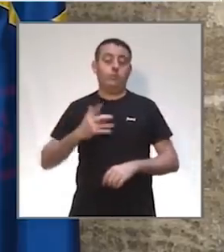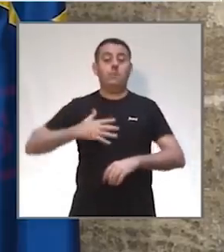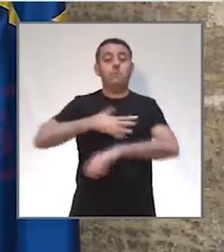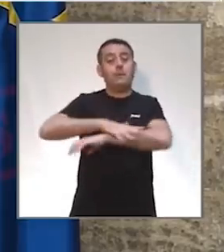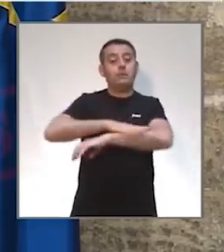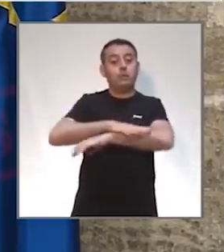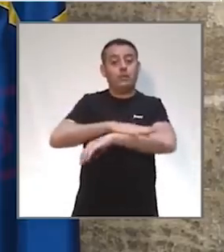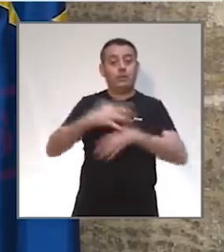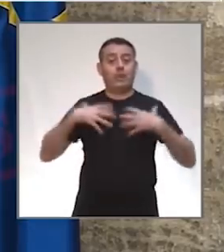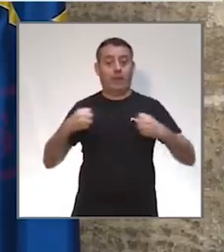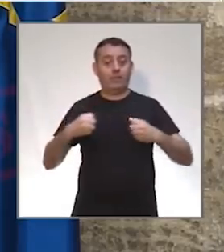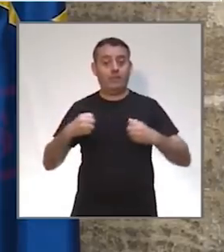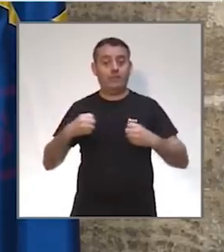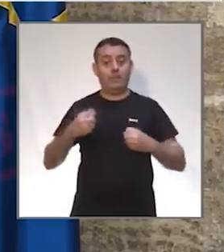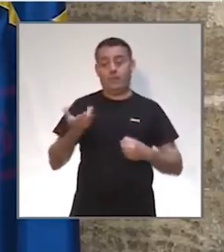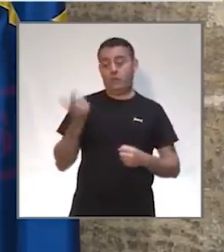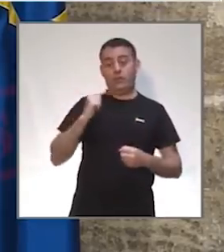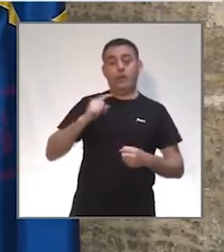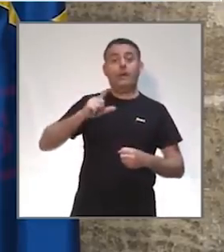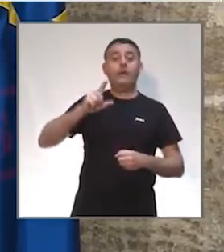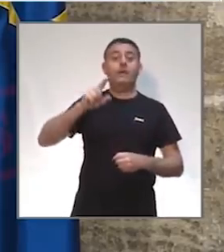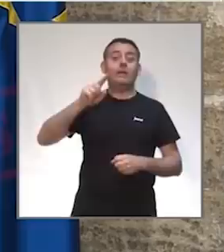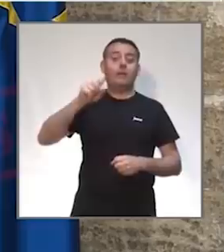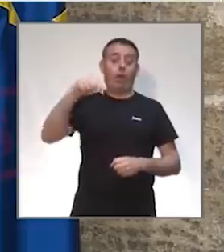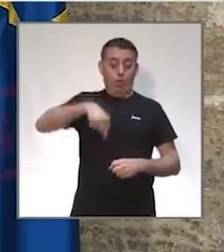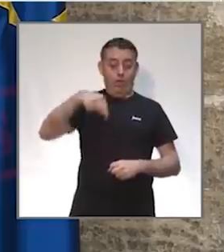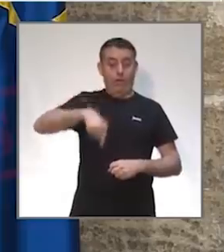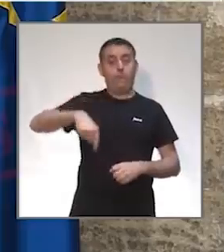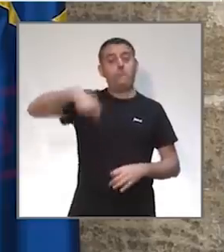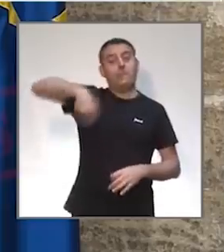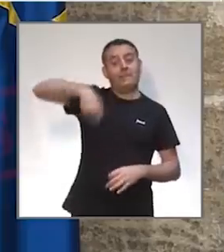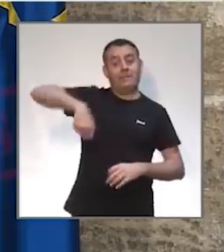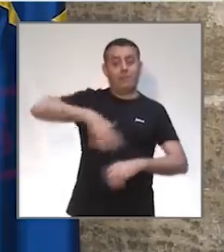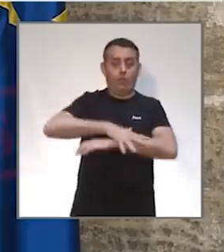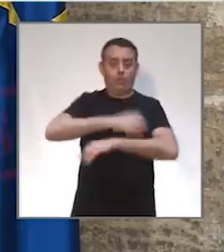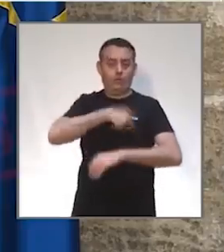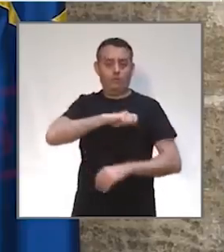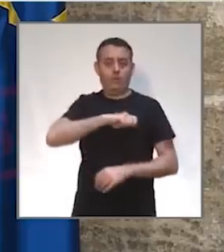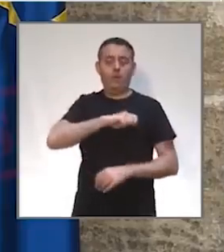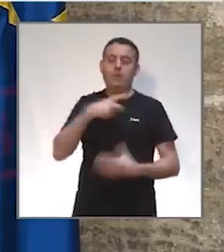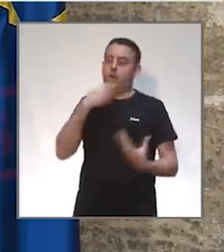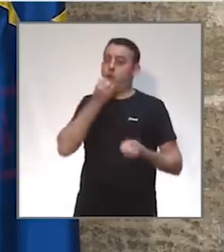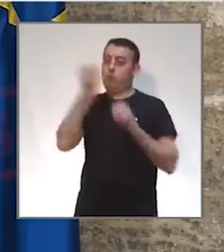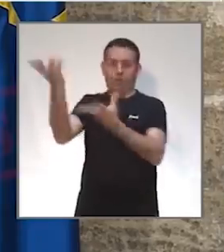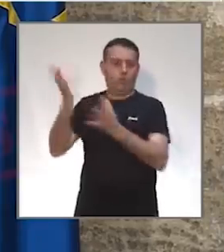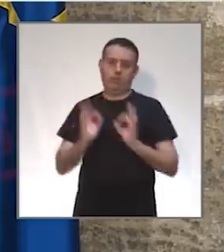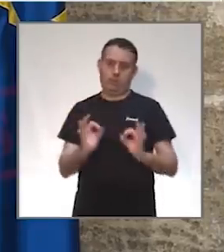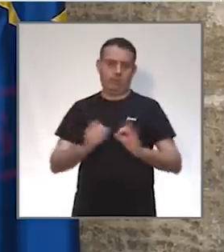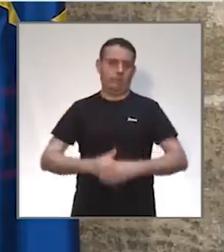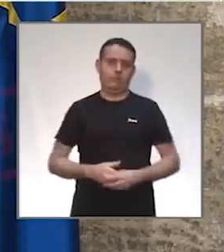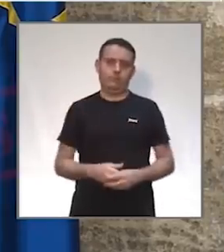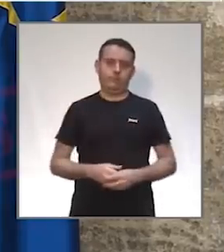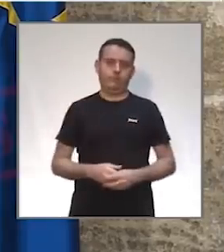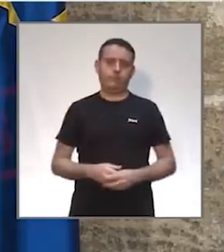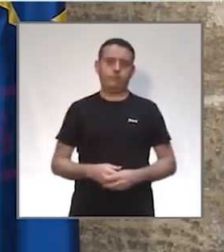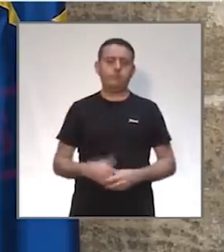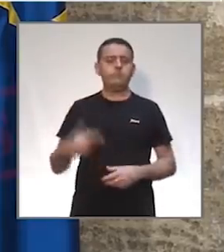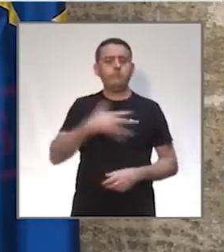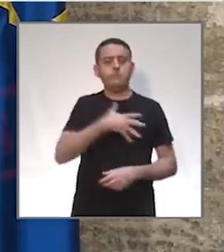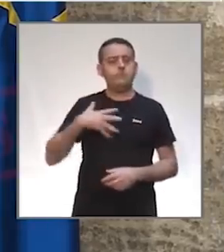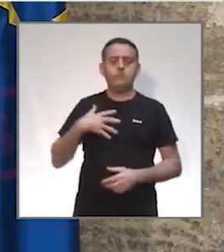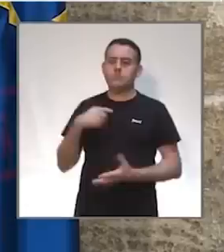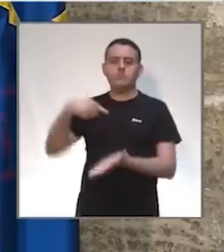hay un trasfondo, entendemos, claramente ideológico y de gestión sanitaria que no quieren explicar porque no pueden